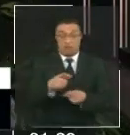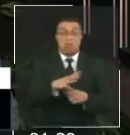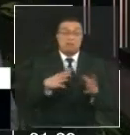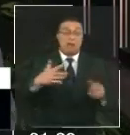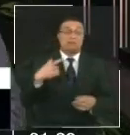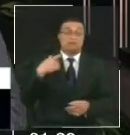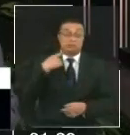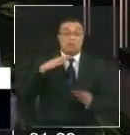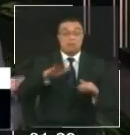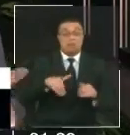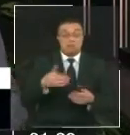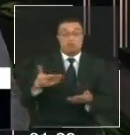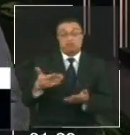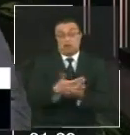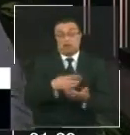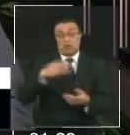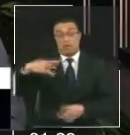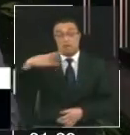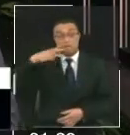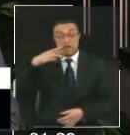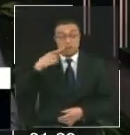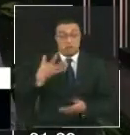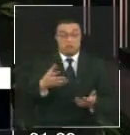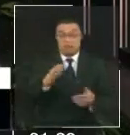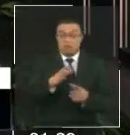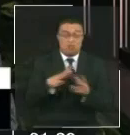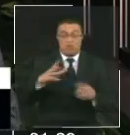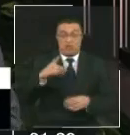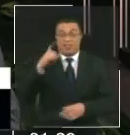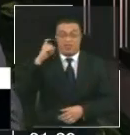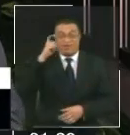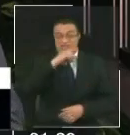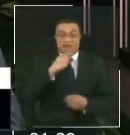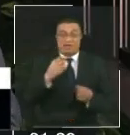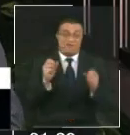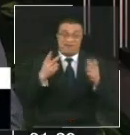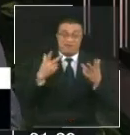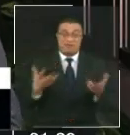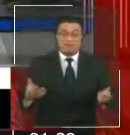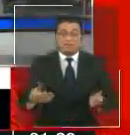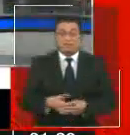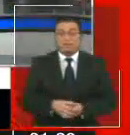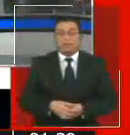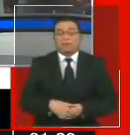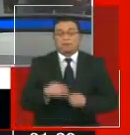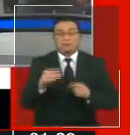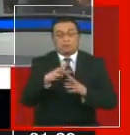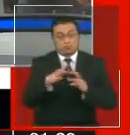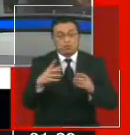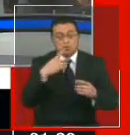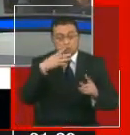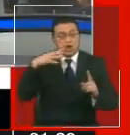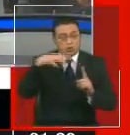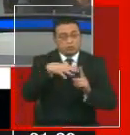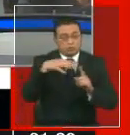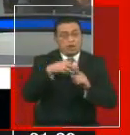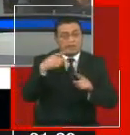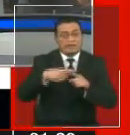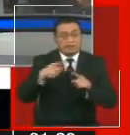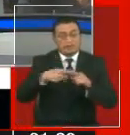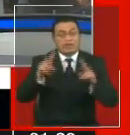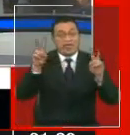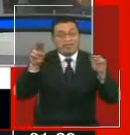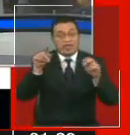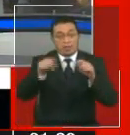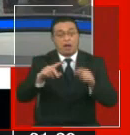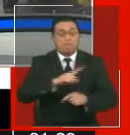van a seguir teniendo un sueldo mínimo con el que, por supuesto, es muy difícil vivir. Ha sido muy cuestionado en las últimas semanas por distintos temas el tema del